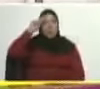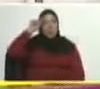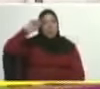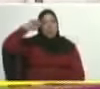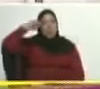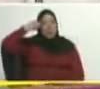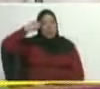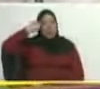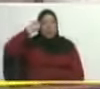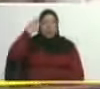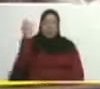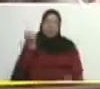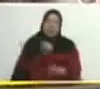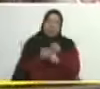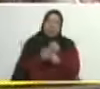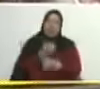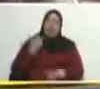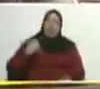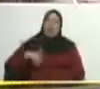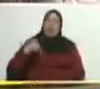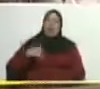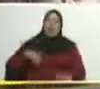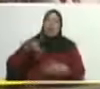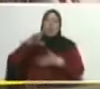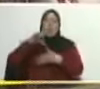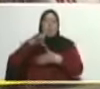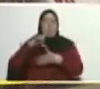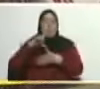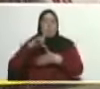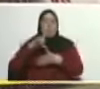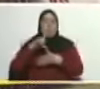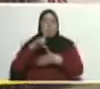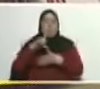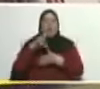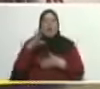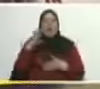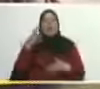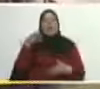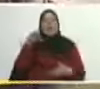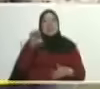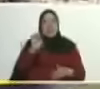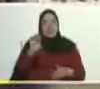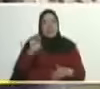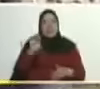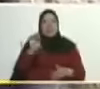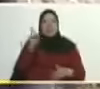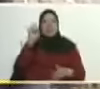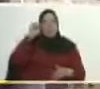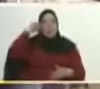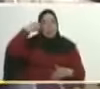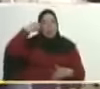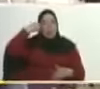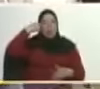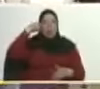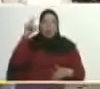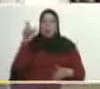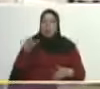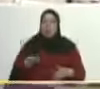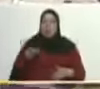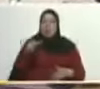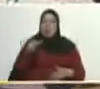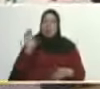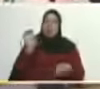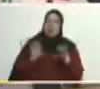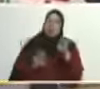recordando al inmenso argentino latinoamericano cubano, Ernesto Che Guevara, una expresión que no sé si